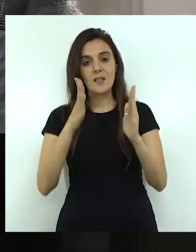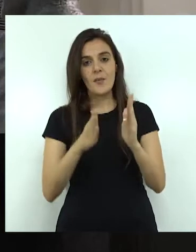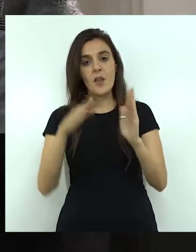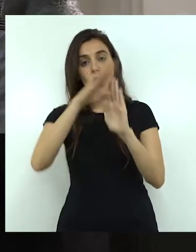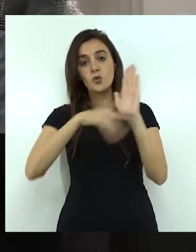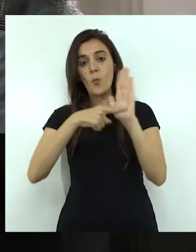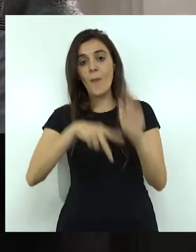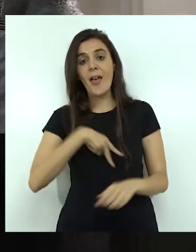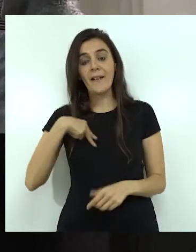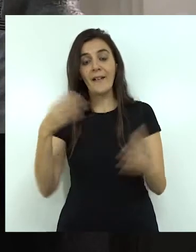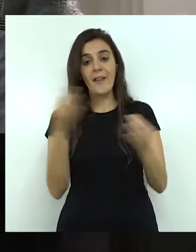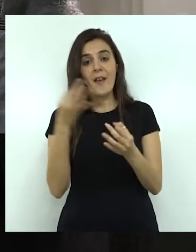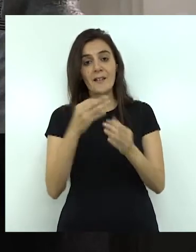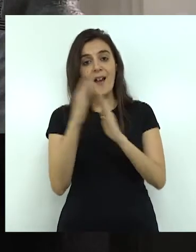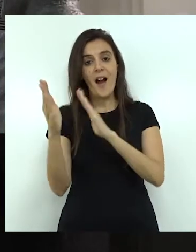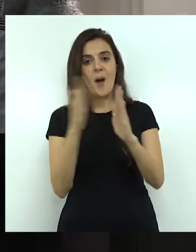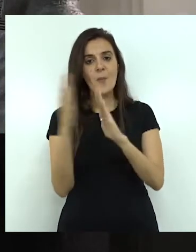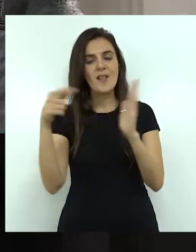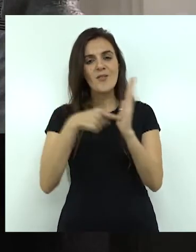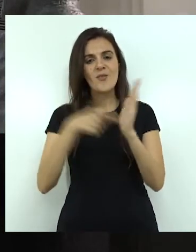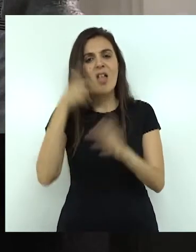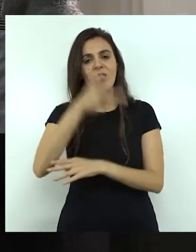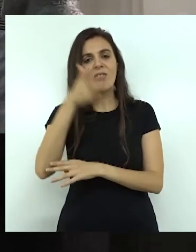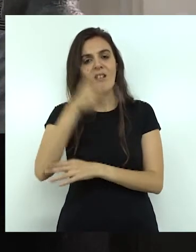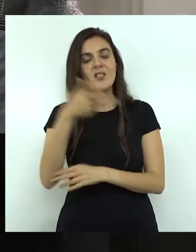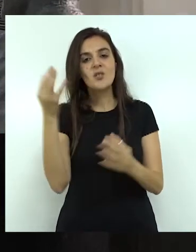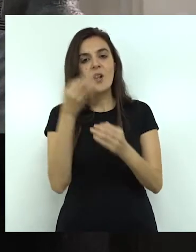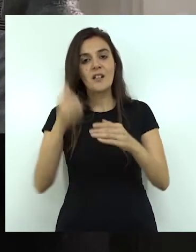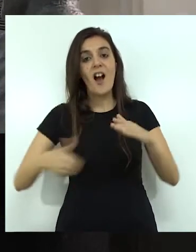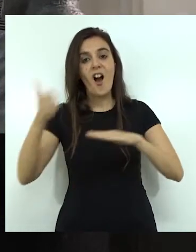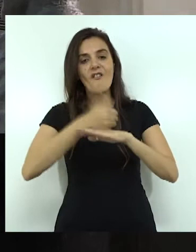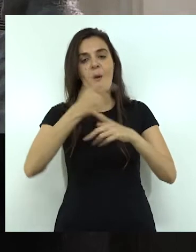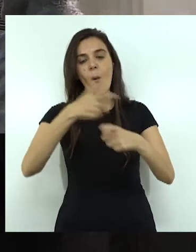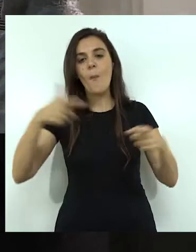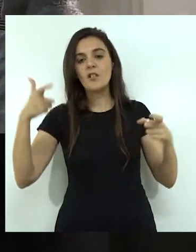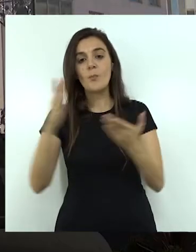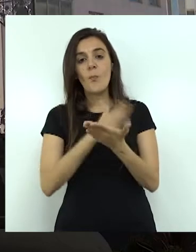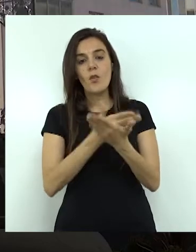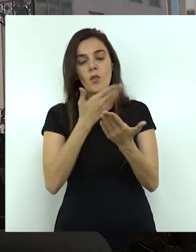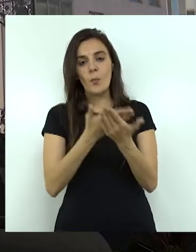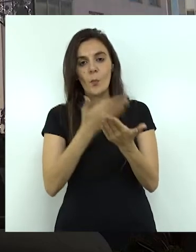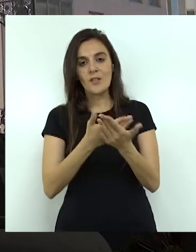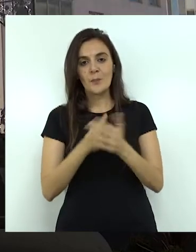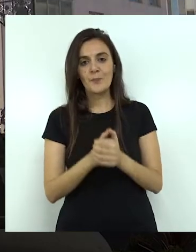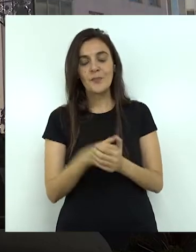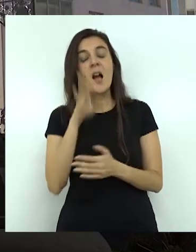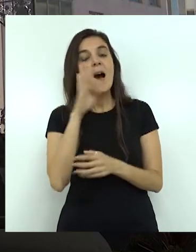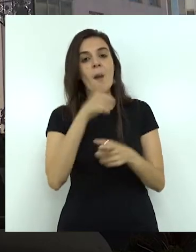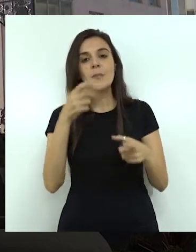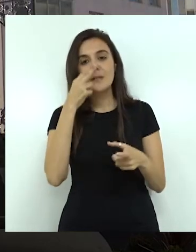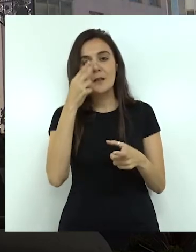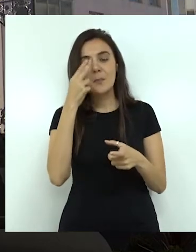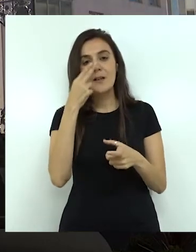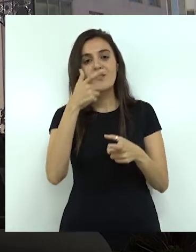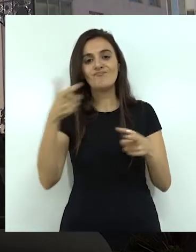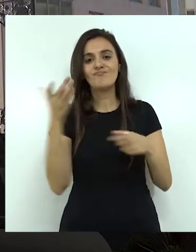programa general durante dicho periodo no crea derecho alguno a favor de los beneficiarios propuestos los interesados en el procedimiento